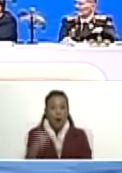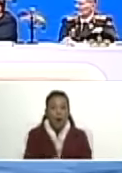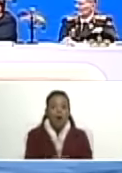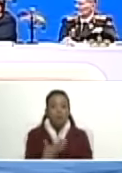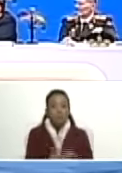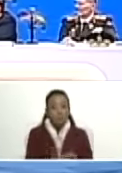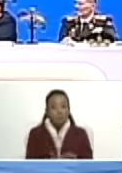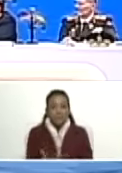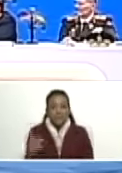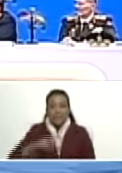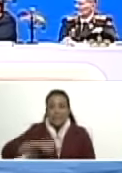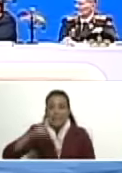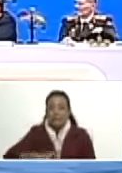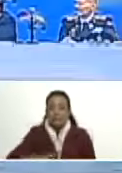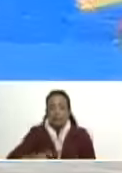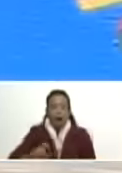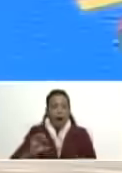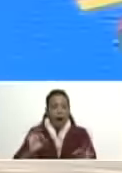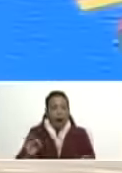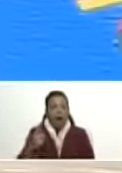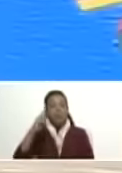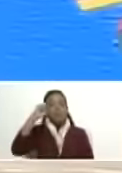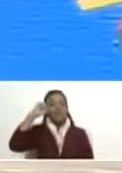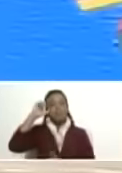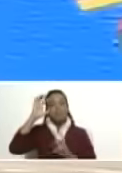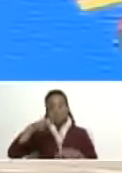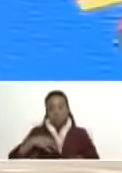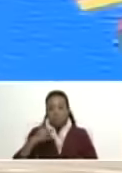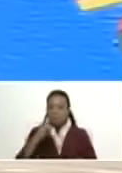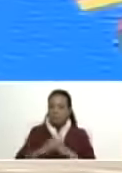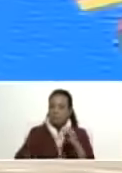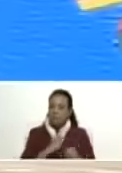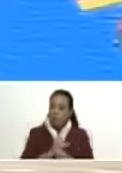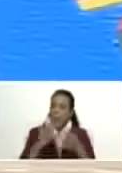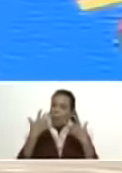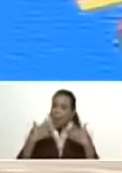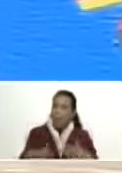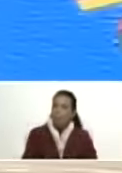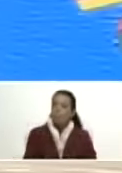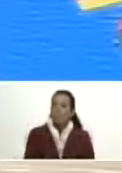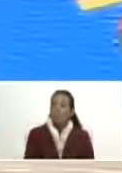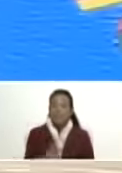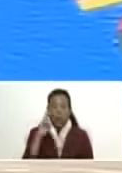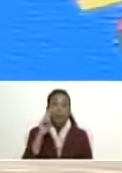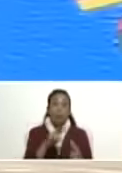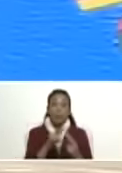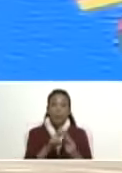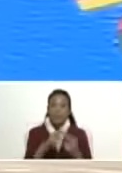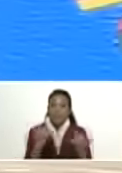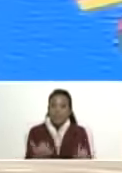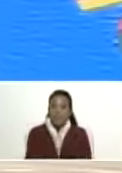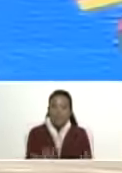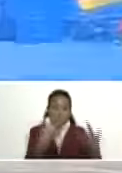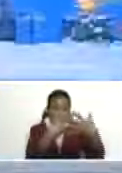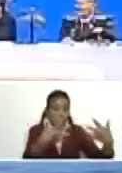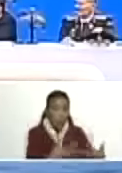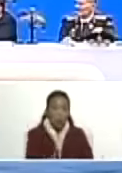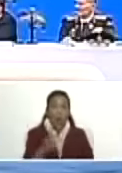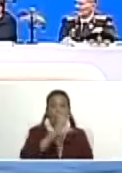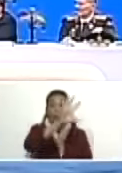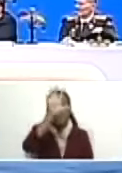como parte medular del derecho internacional público que hoy conocemos los